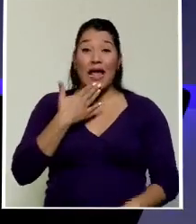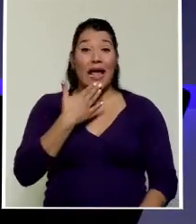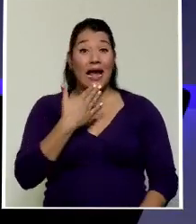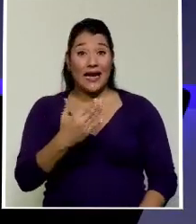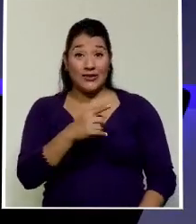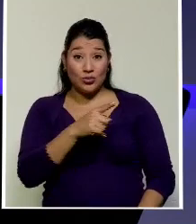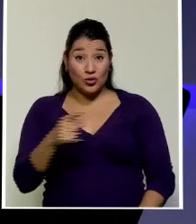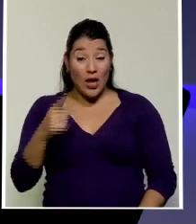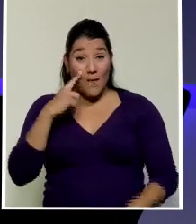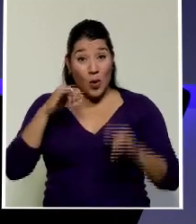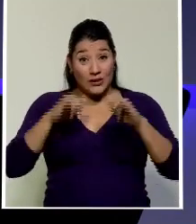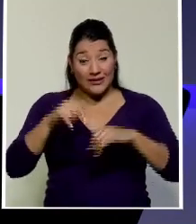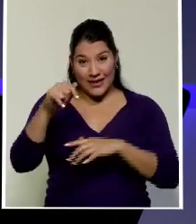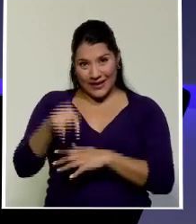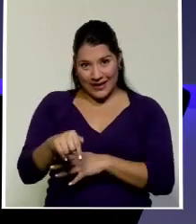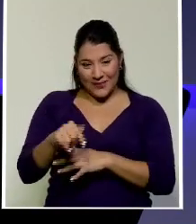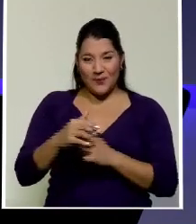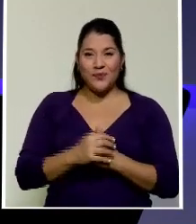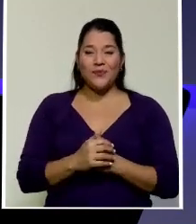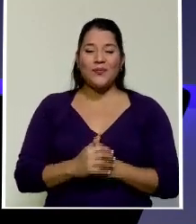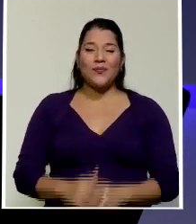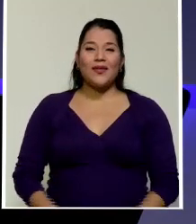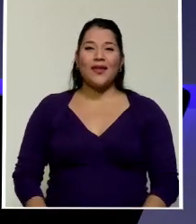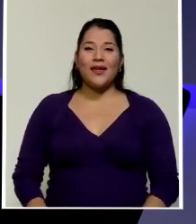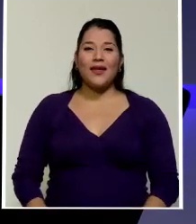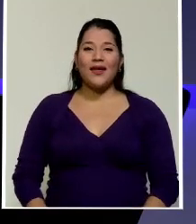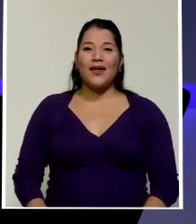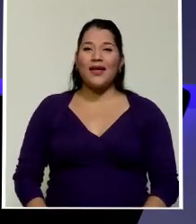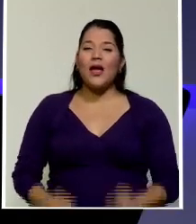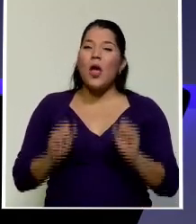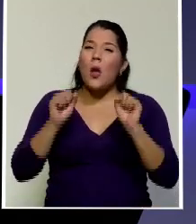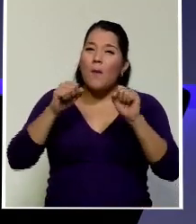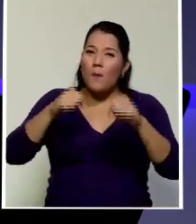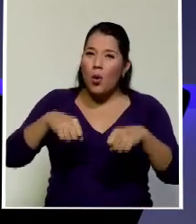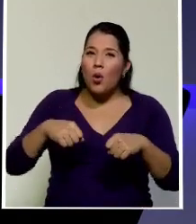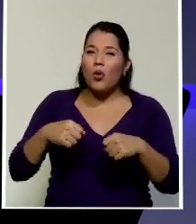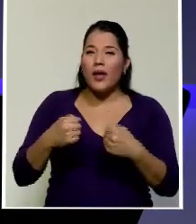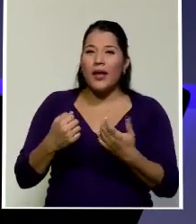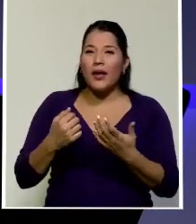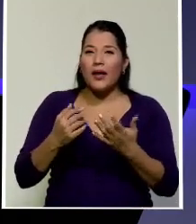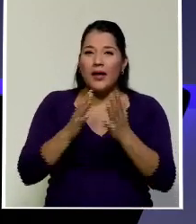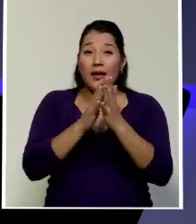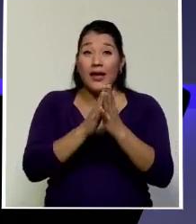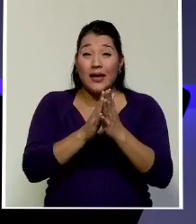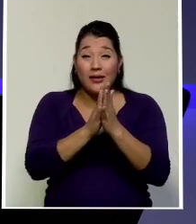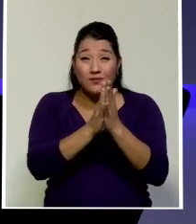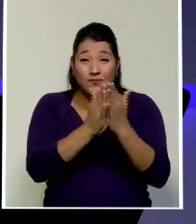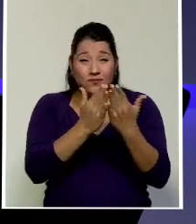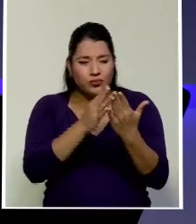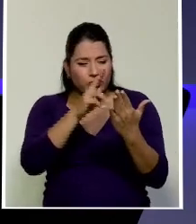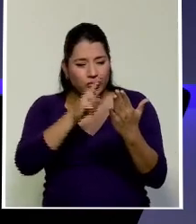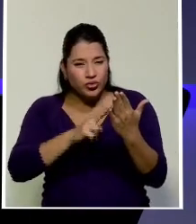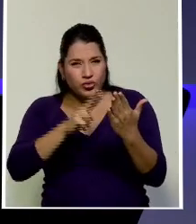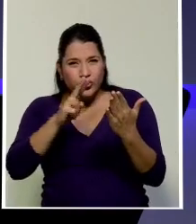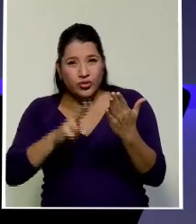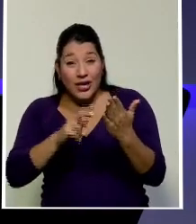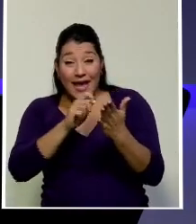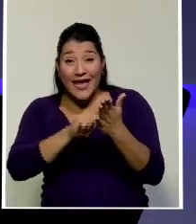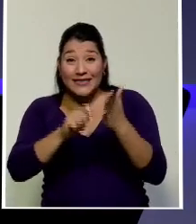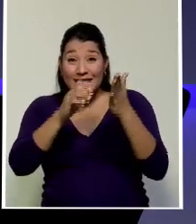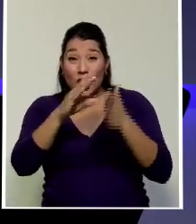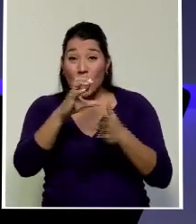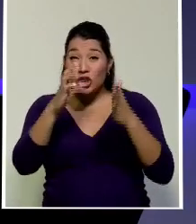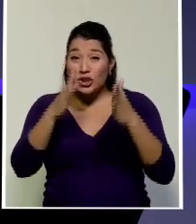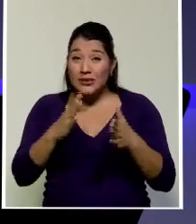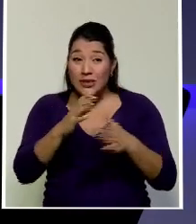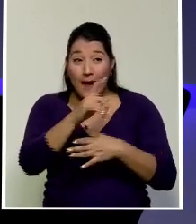ustedes, gracias por estar ahí. Recoger la palabra que escriben los costarricenses, la gente que piensa,